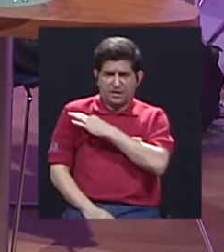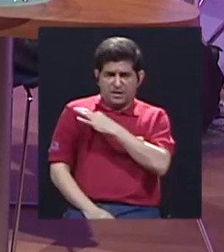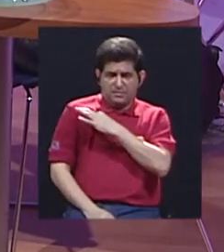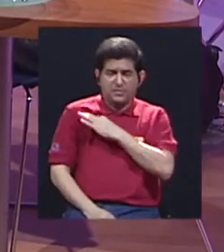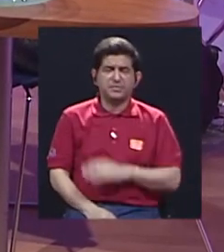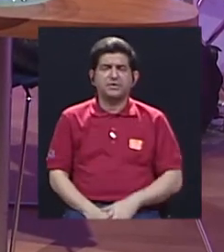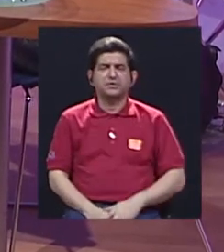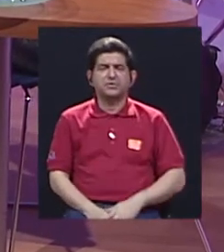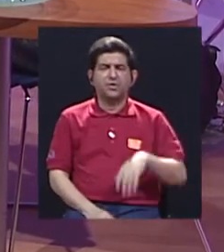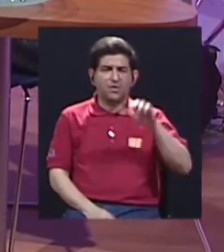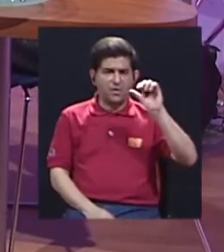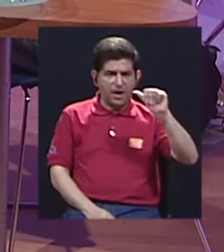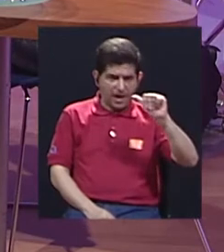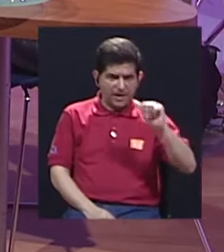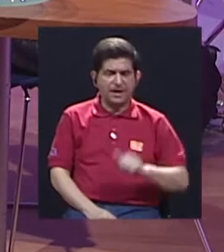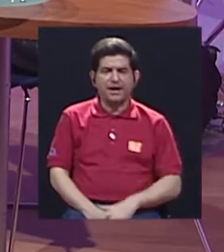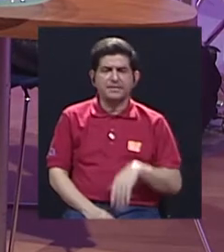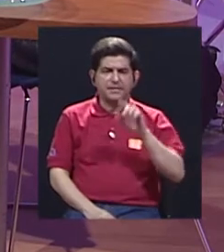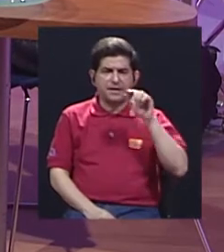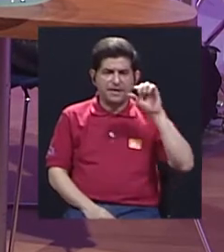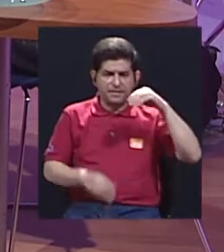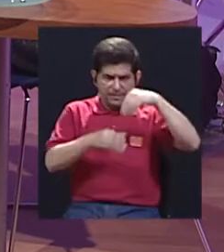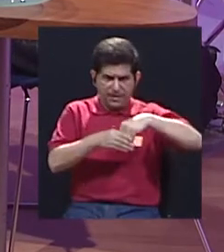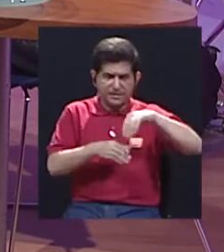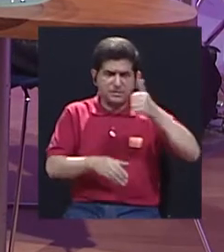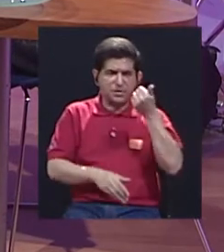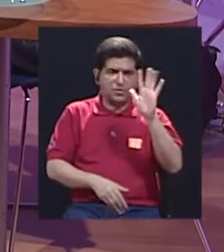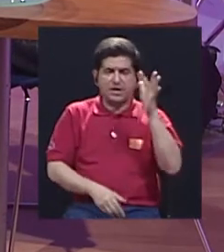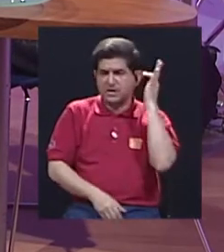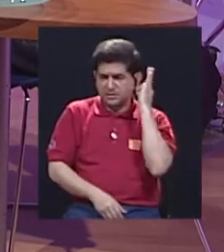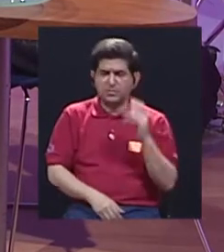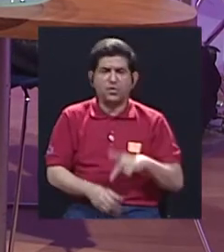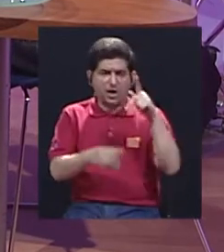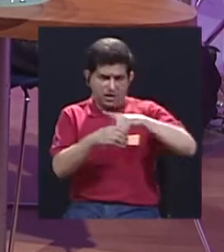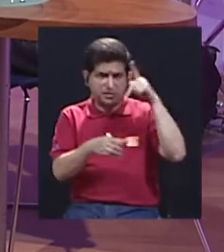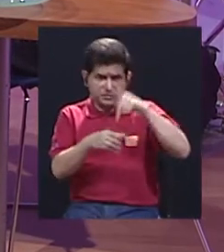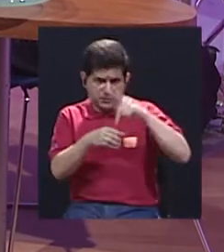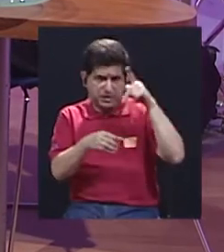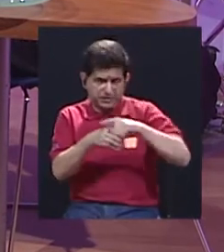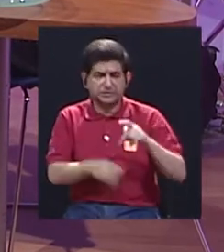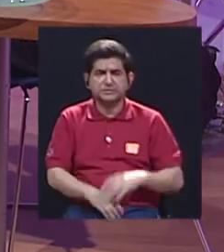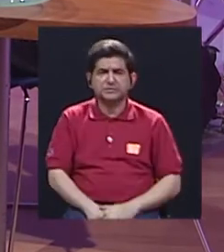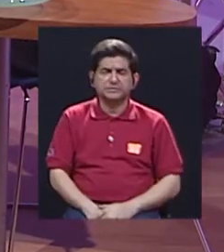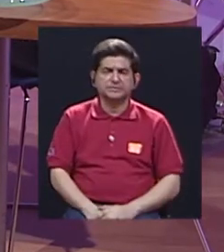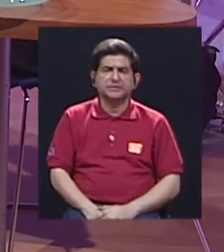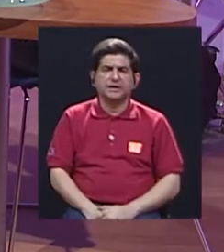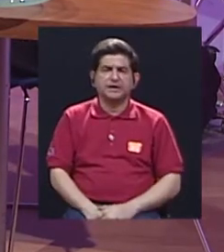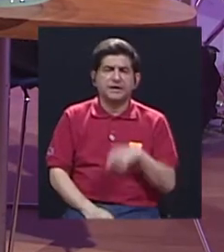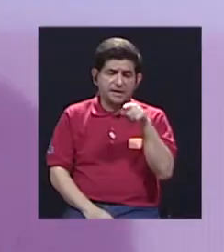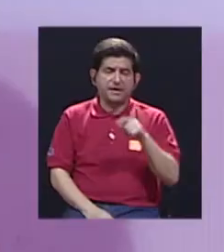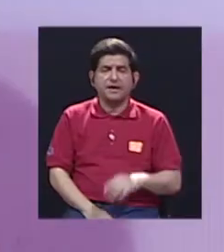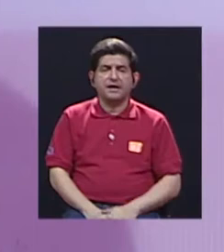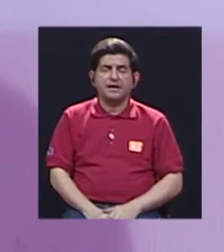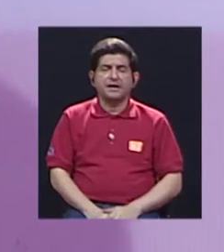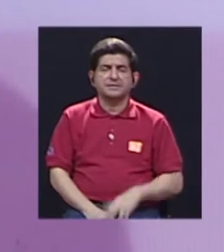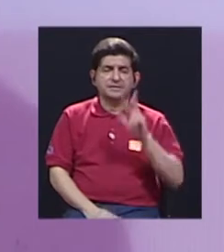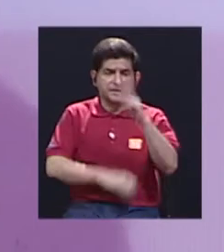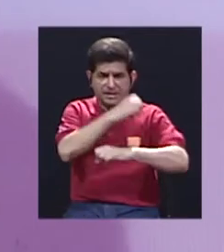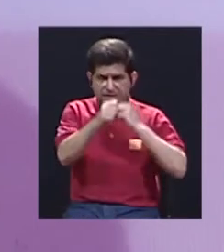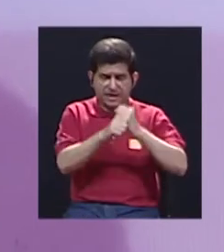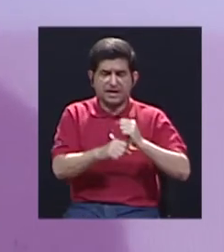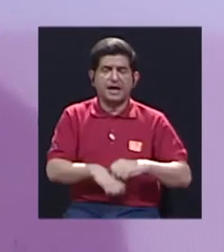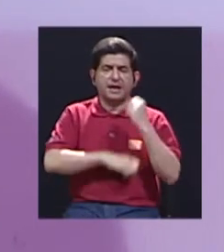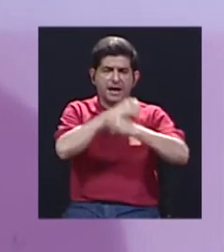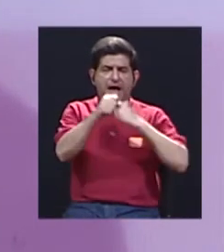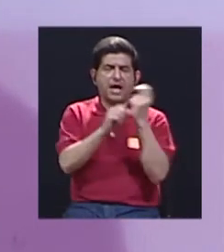para participar como una de las 15 mujeres que van para para la Trienal este